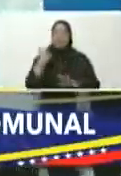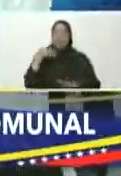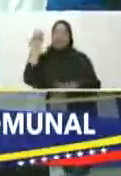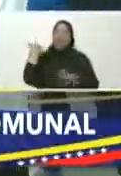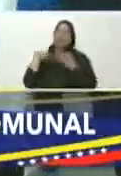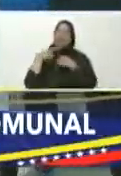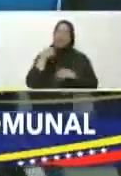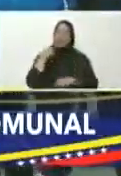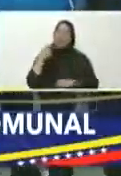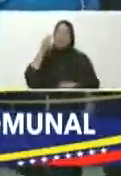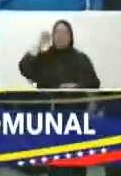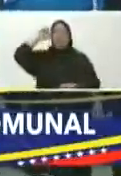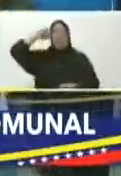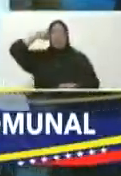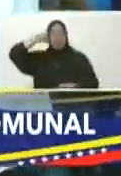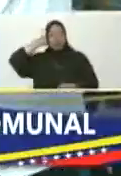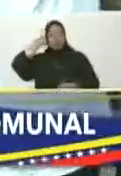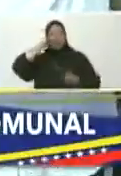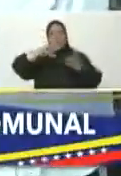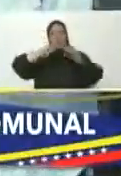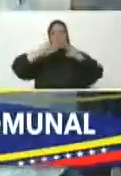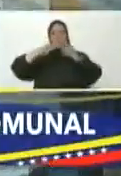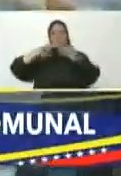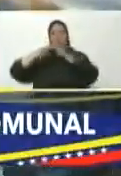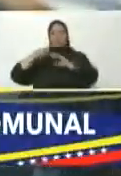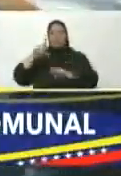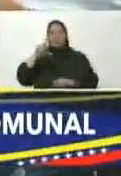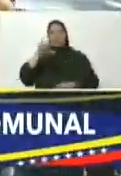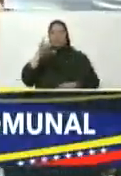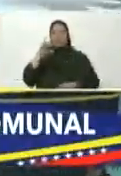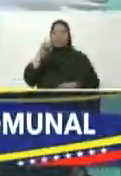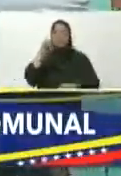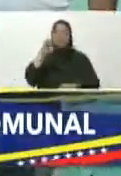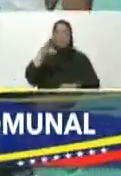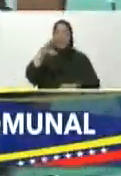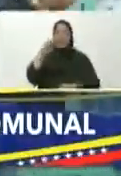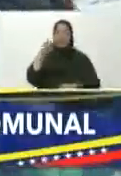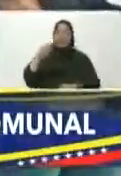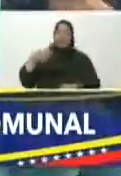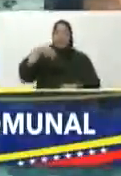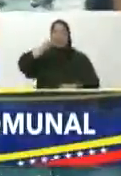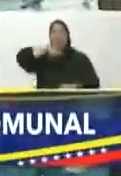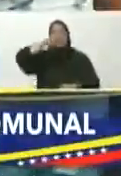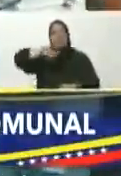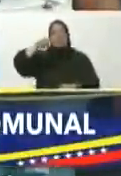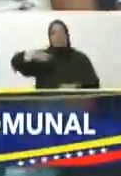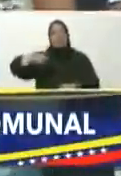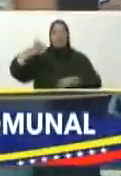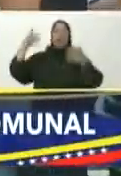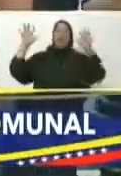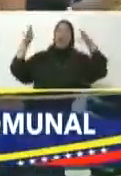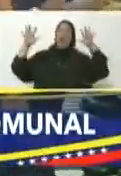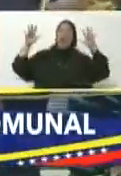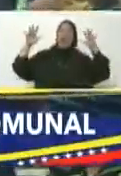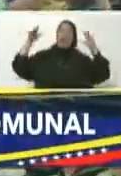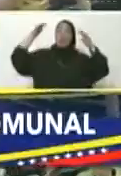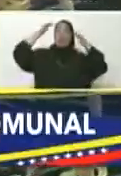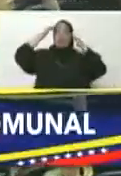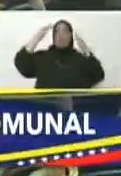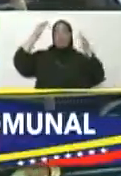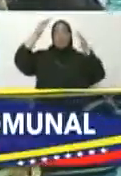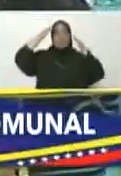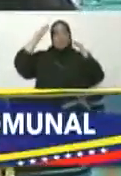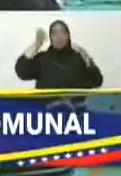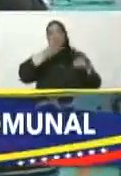dije. Me recuerda mucho el recorrido allá en Lídice. Mira la gente desbordada de amor en la calle. Vamos a saludar aquí la Cava,